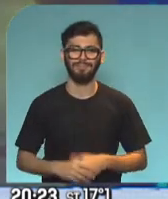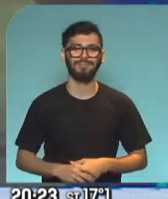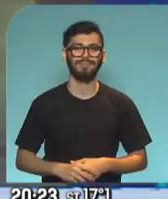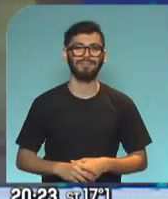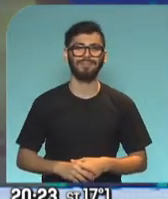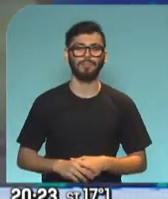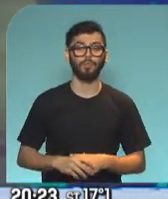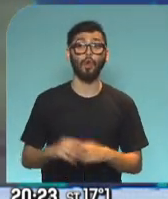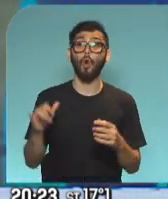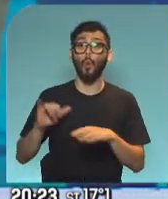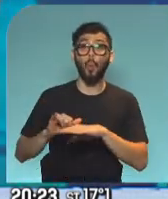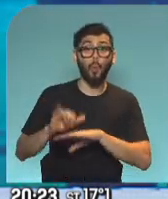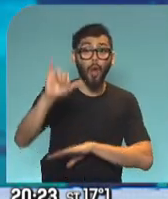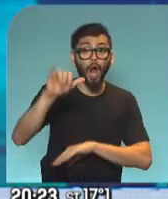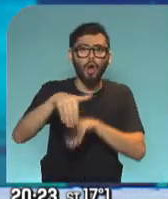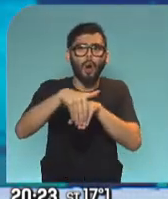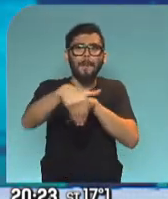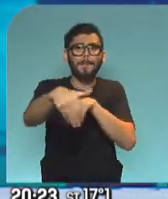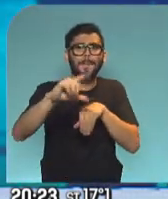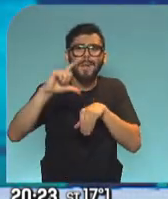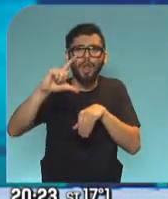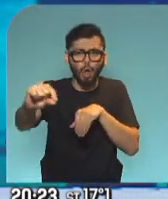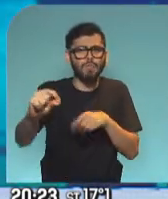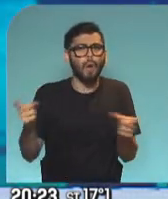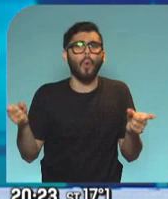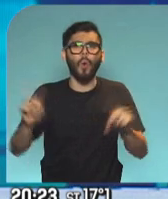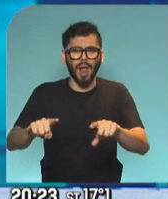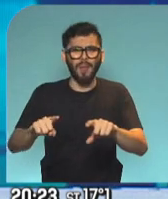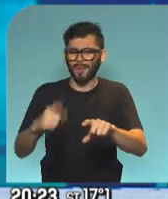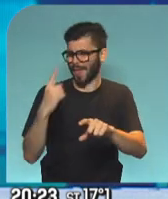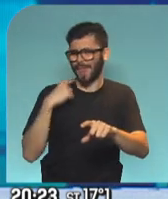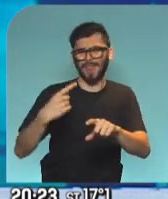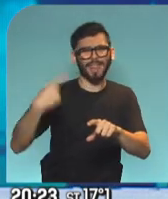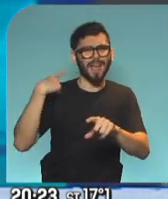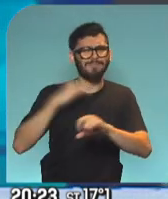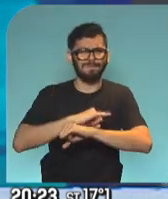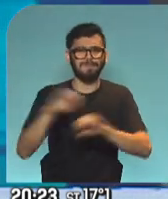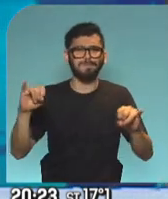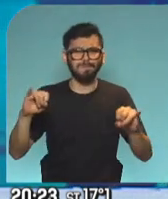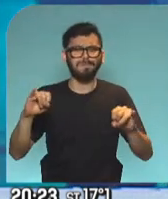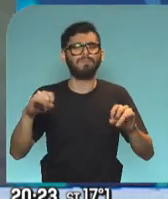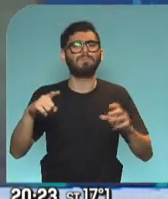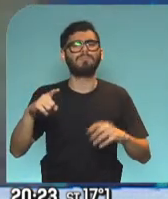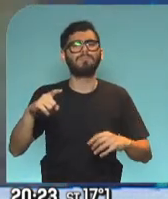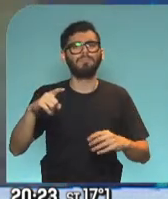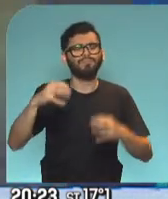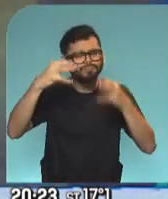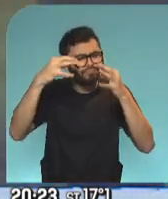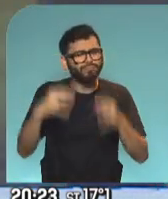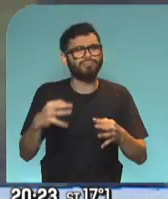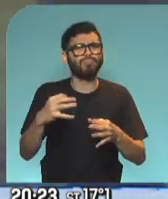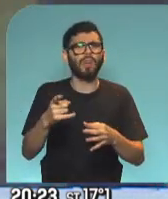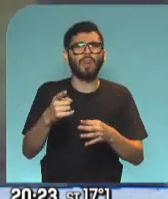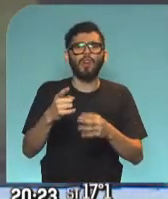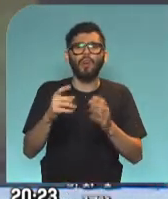Regresan los vuelos, los micros de larga distancia, lo anticipamos estos días en el noticiero, pero puntualmente, ¿cuáles